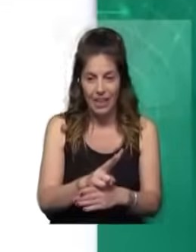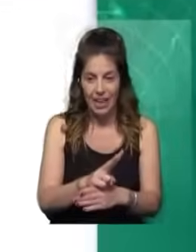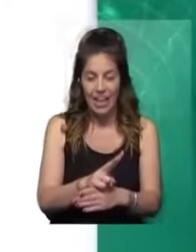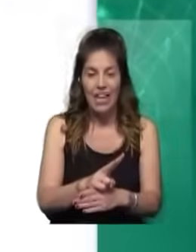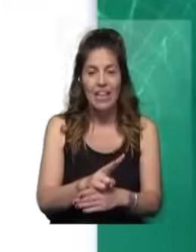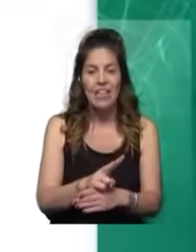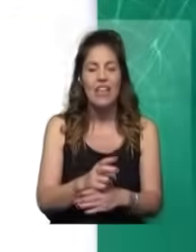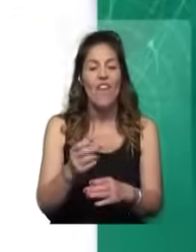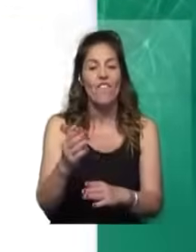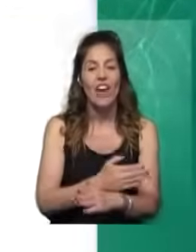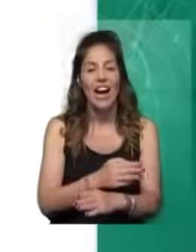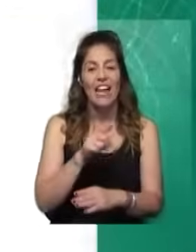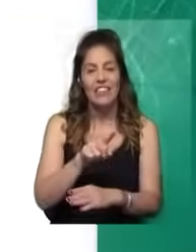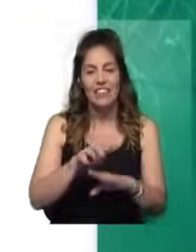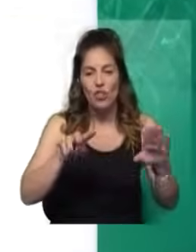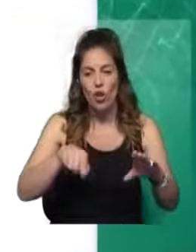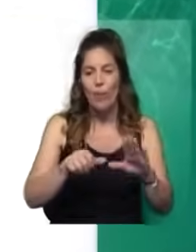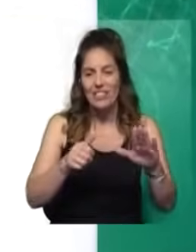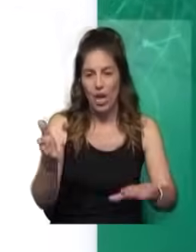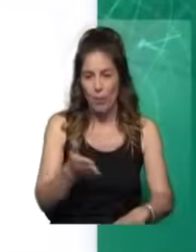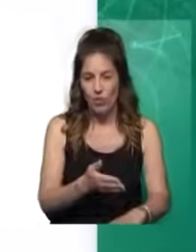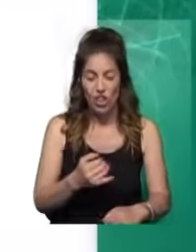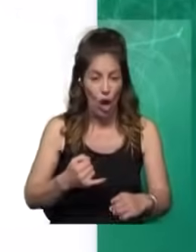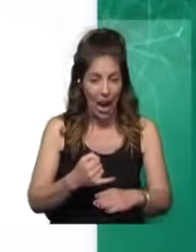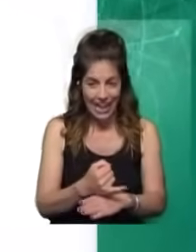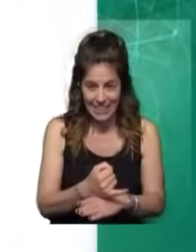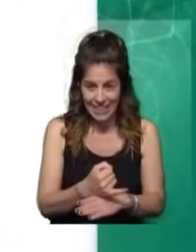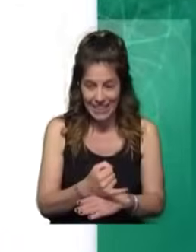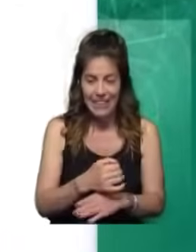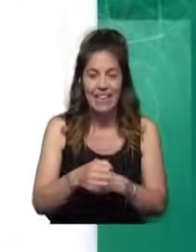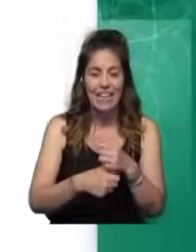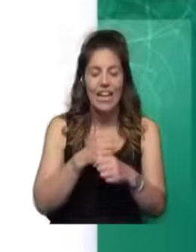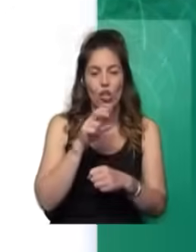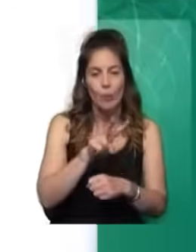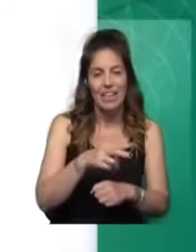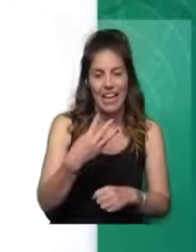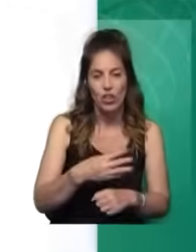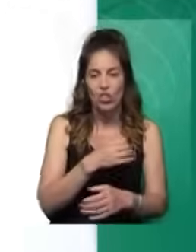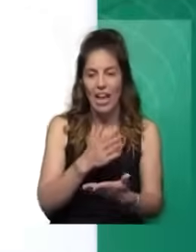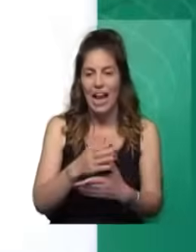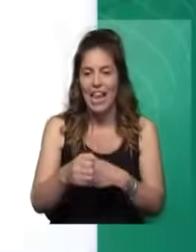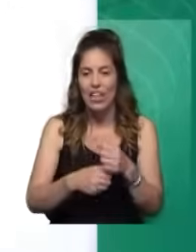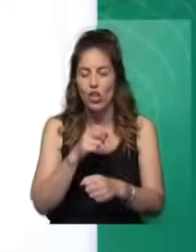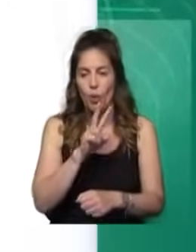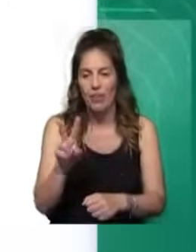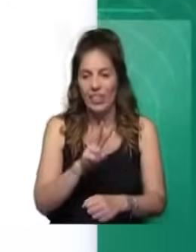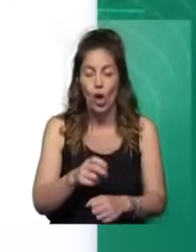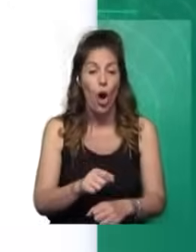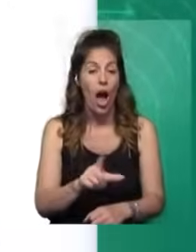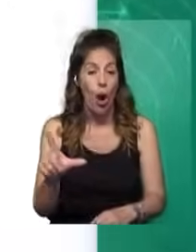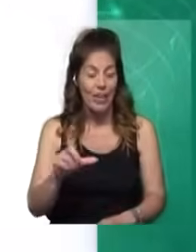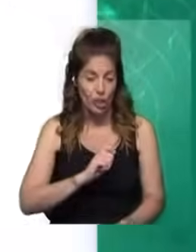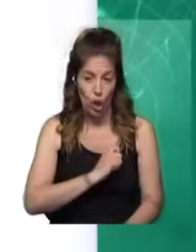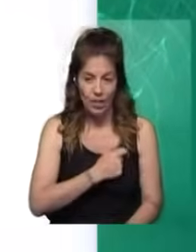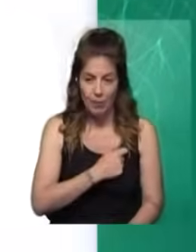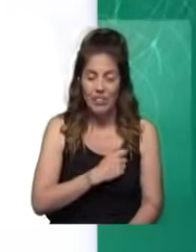Lan en una baja de 19,6 por de la siniestralidad entre 2014 y 2022 un aumento a la cantidad de inspecciones y un aumento